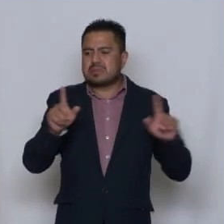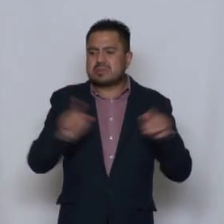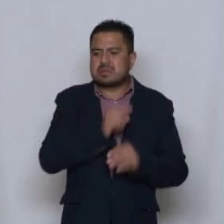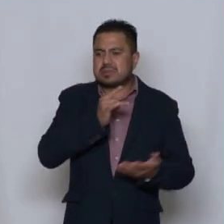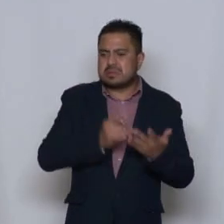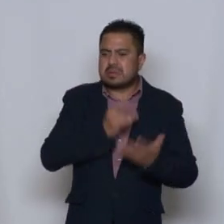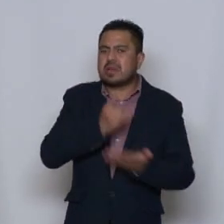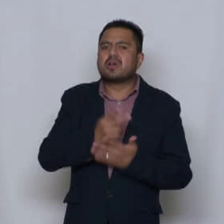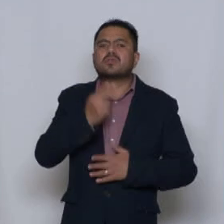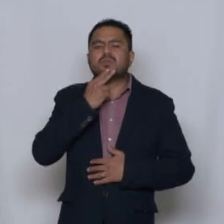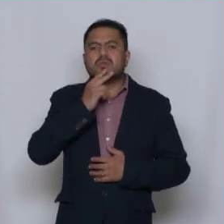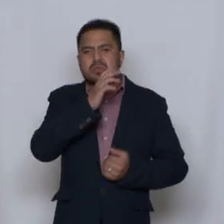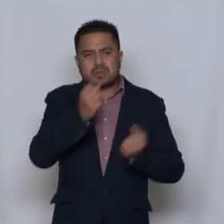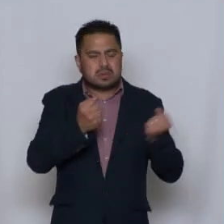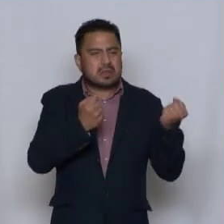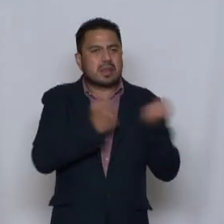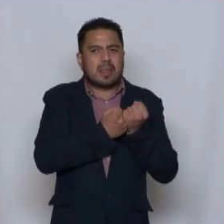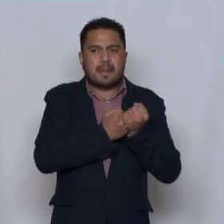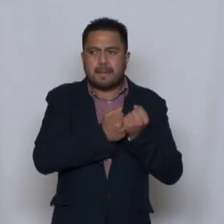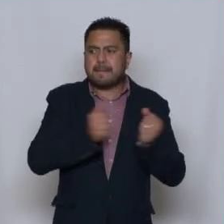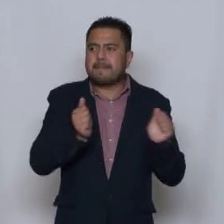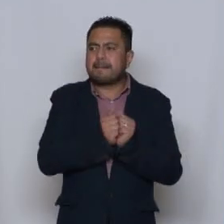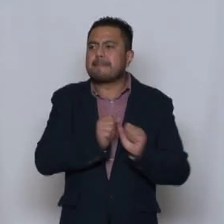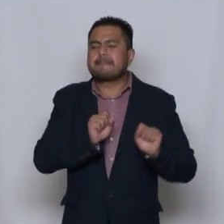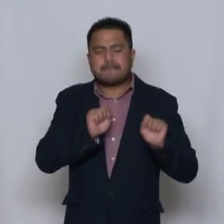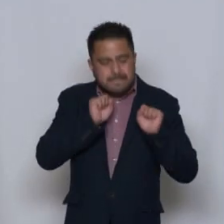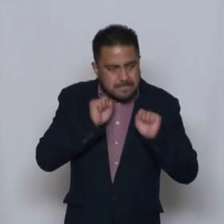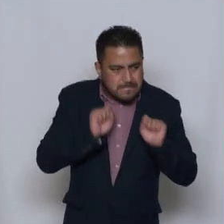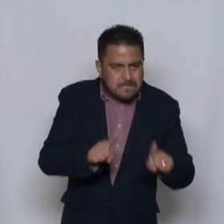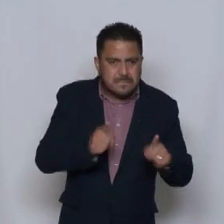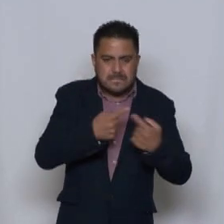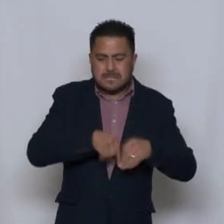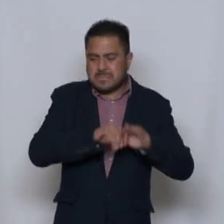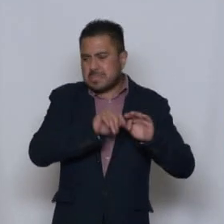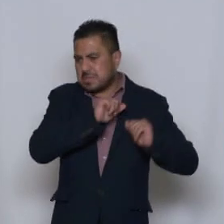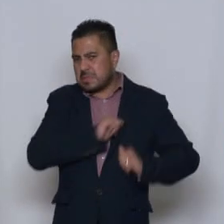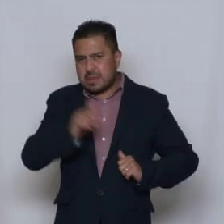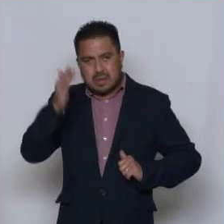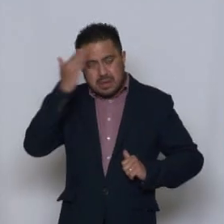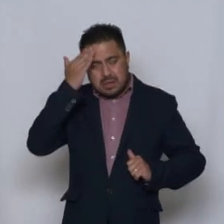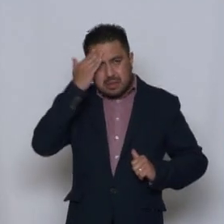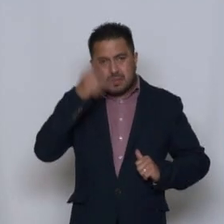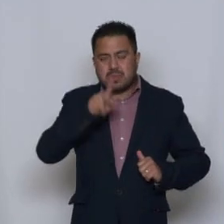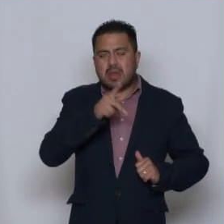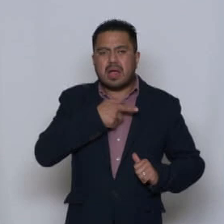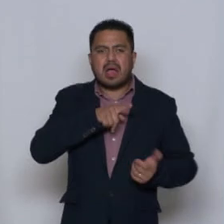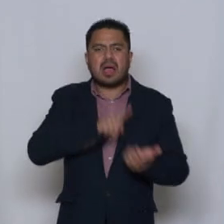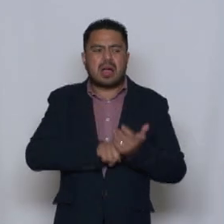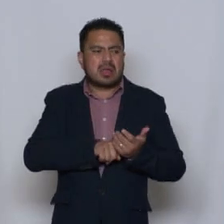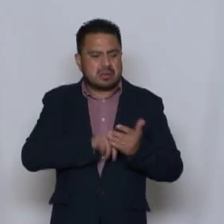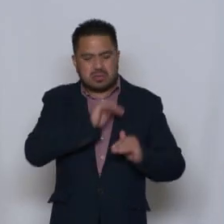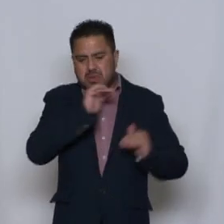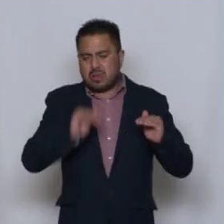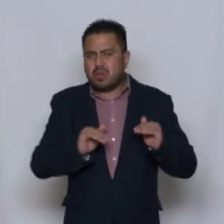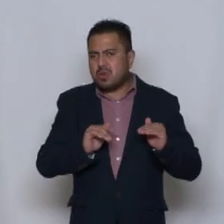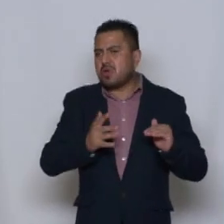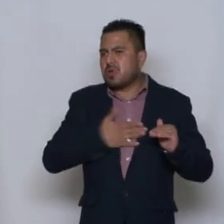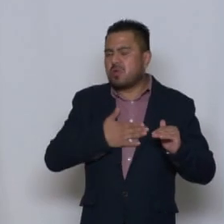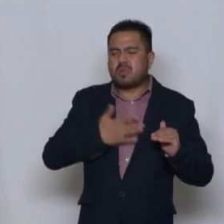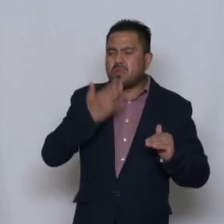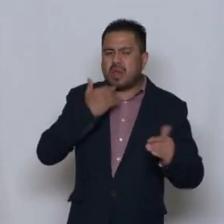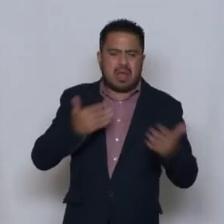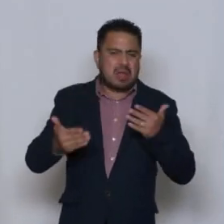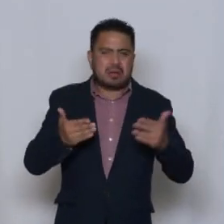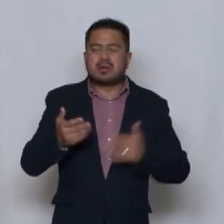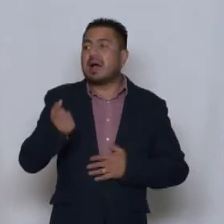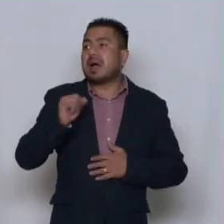sirven de sustentación, es los mismos principios aerodinámicos, pero en términos de eficiencia, pues ni hablar, no hay comparación.